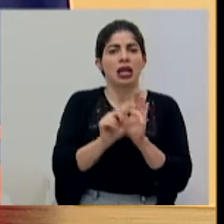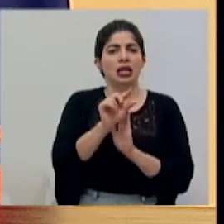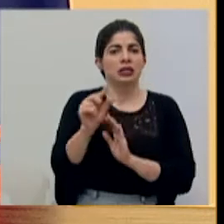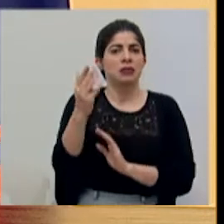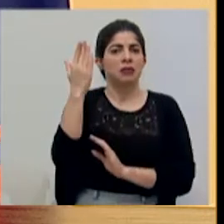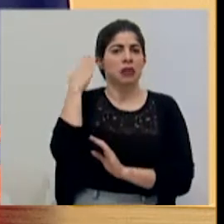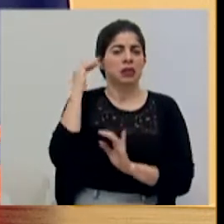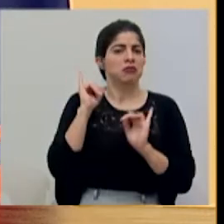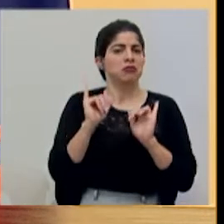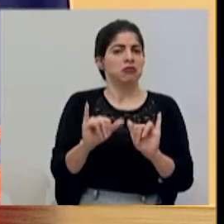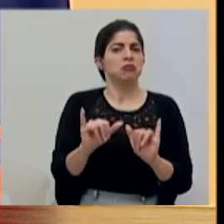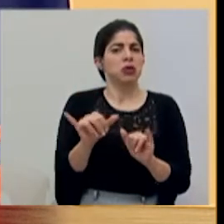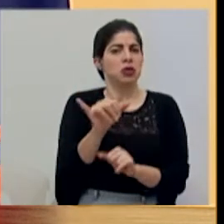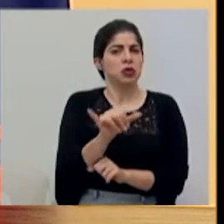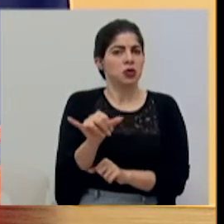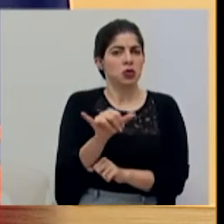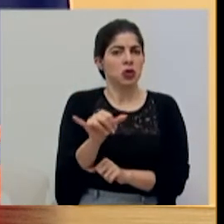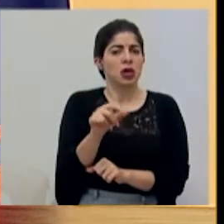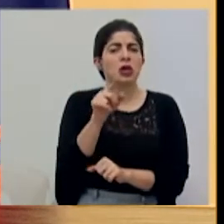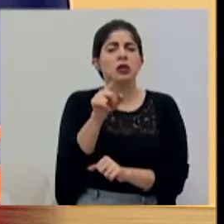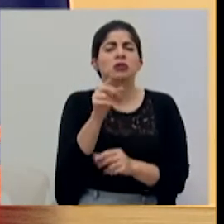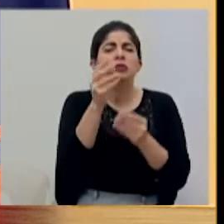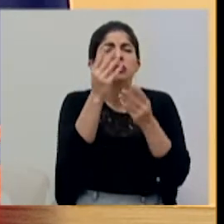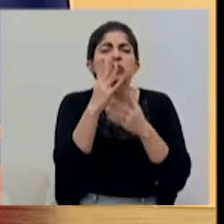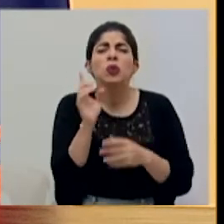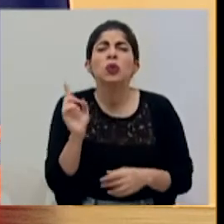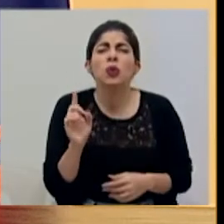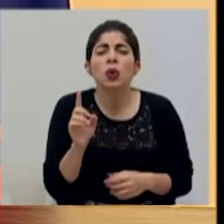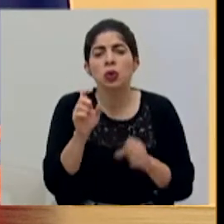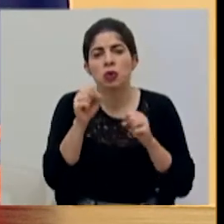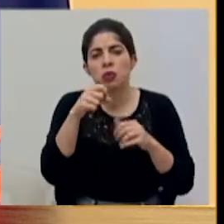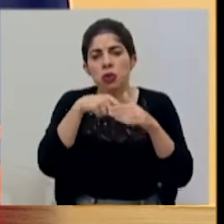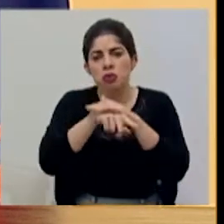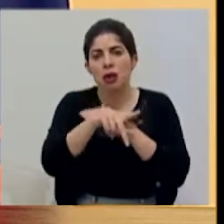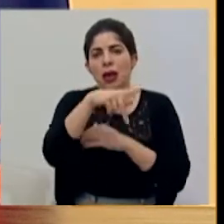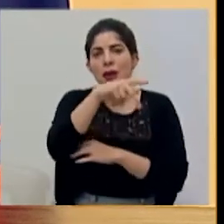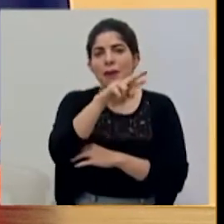semana anterior y esto se puede consultar en la página